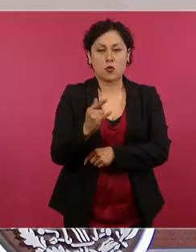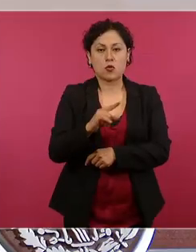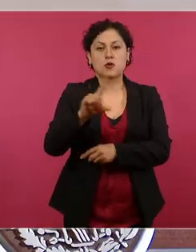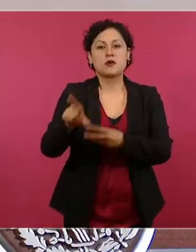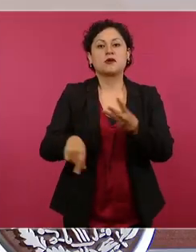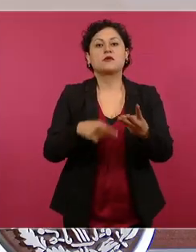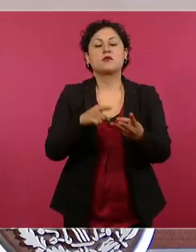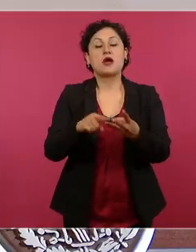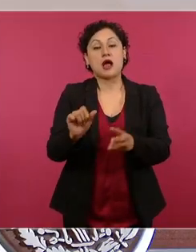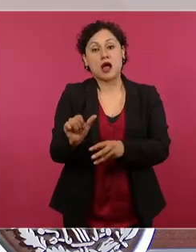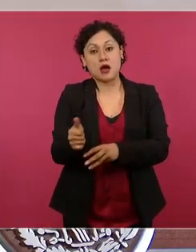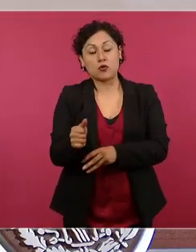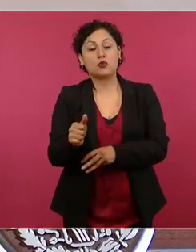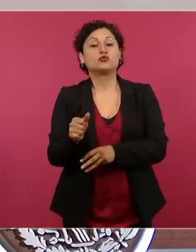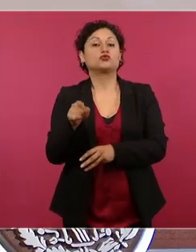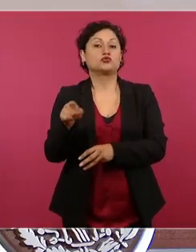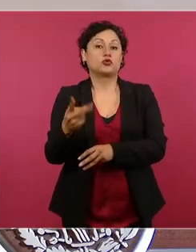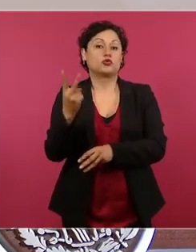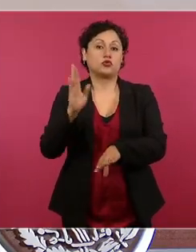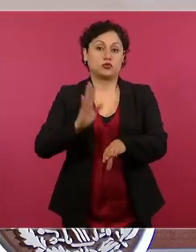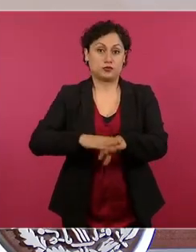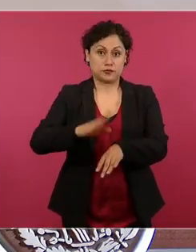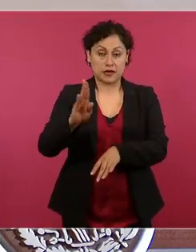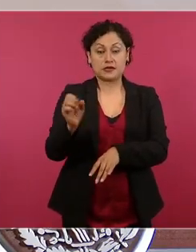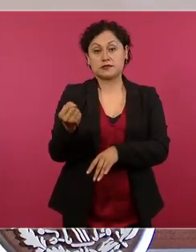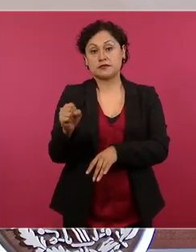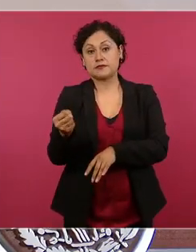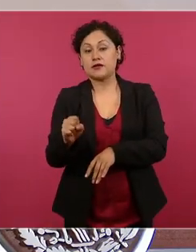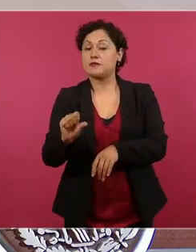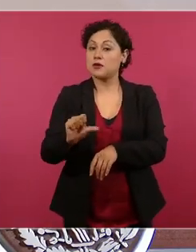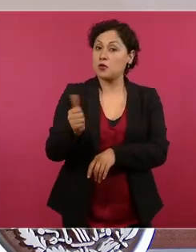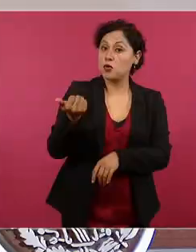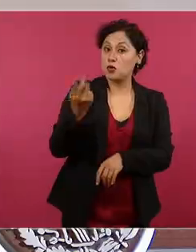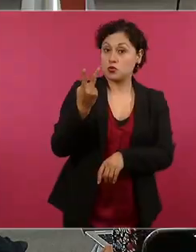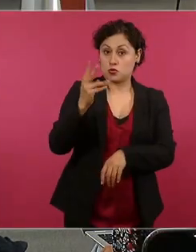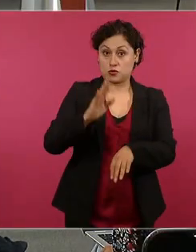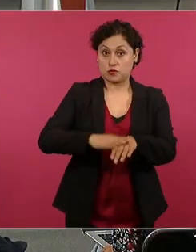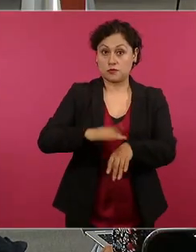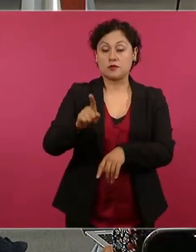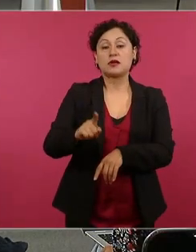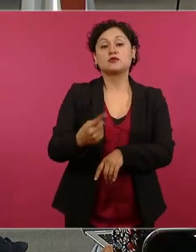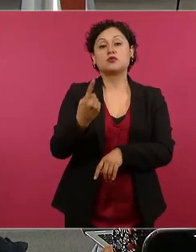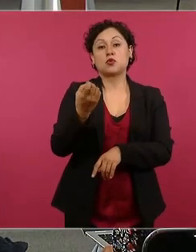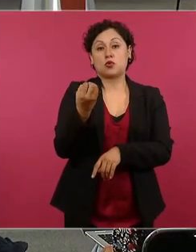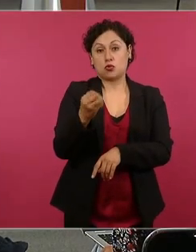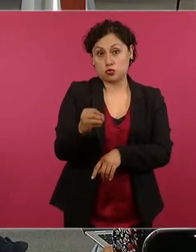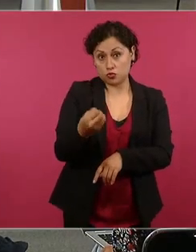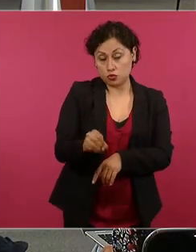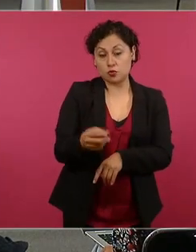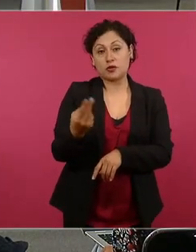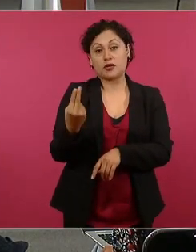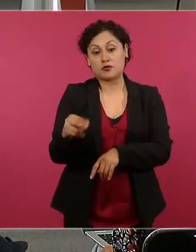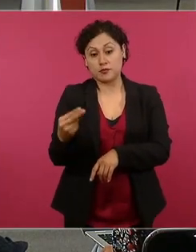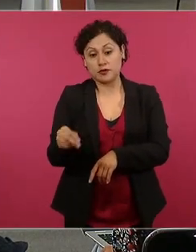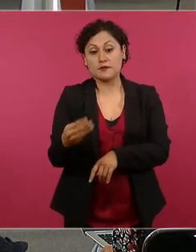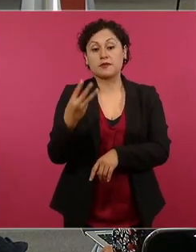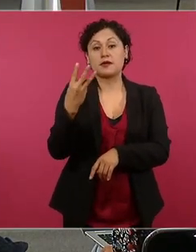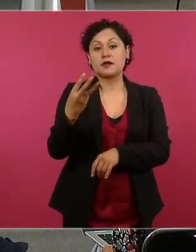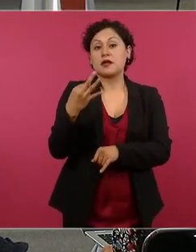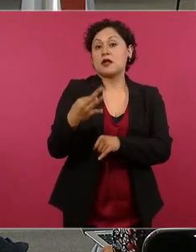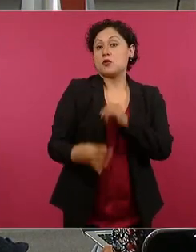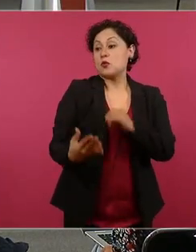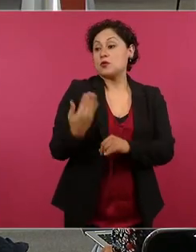2 sucesos, en septiembre otros 2 y 1 en octubre, en noviembre fueron 3 casos y el último